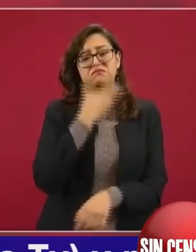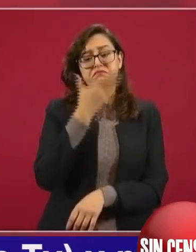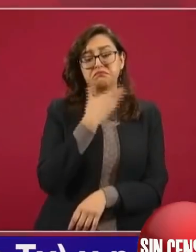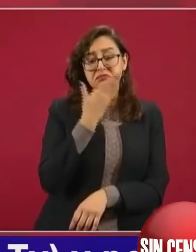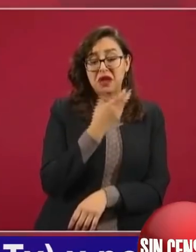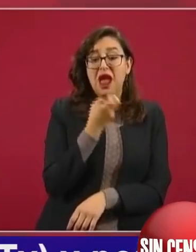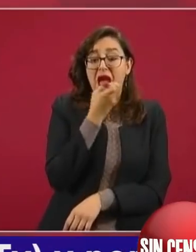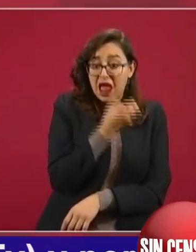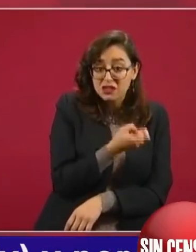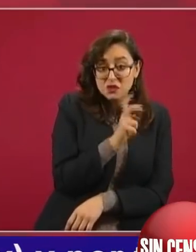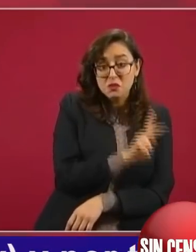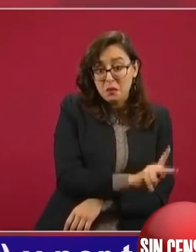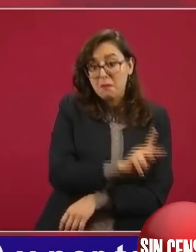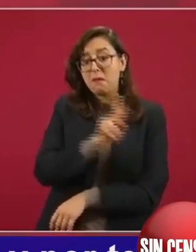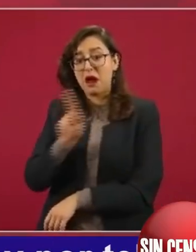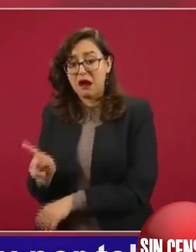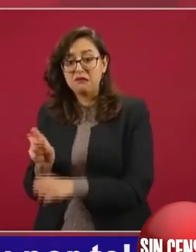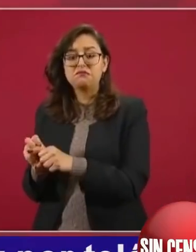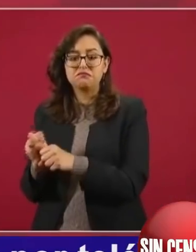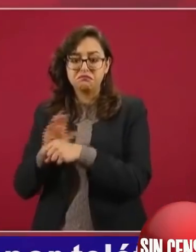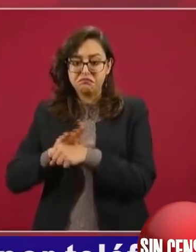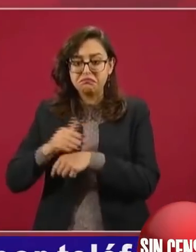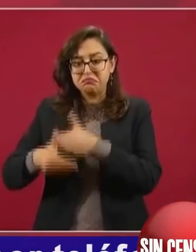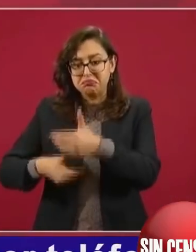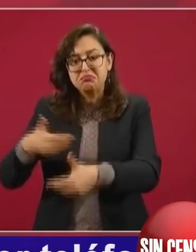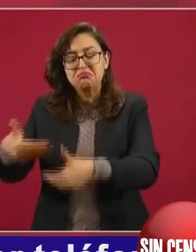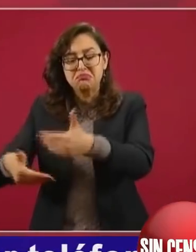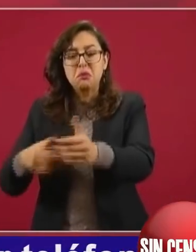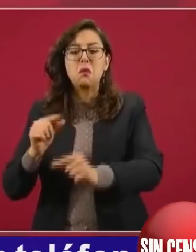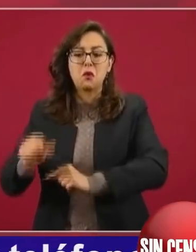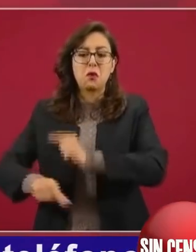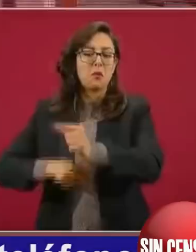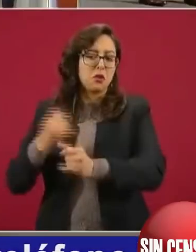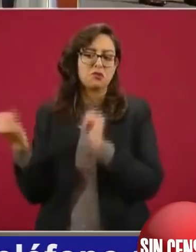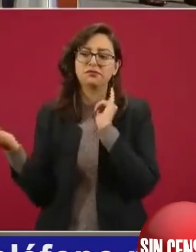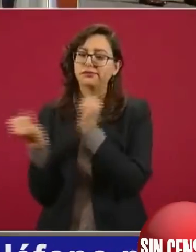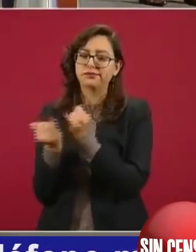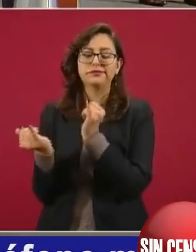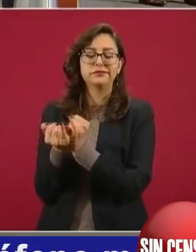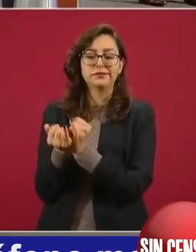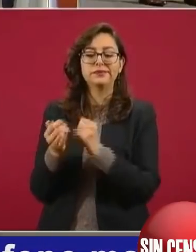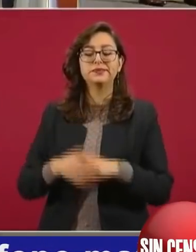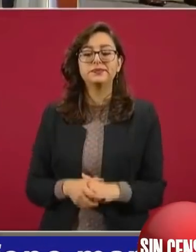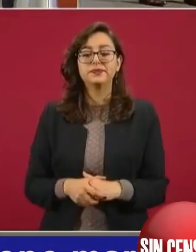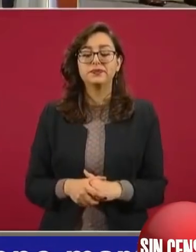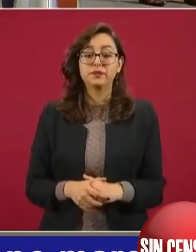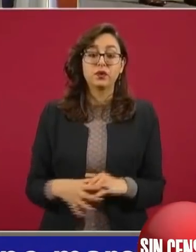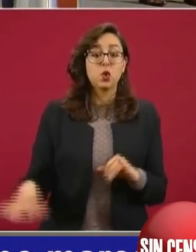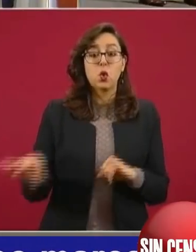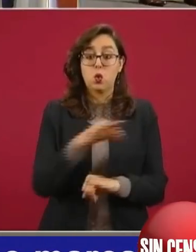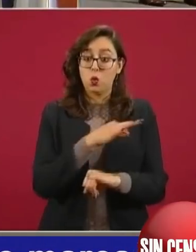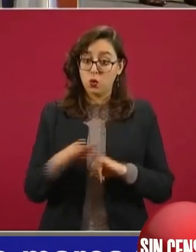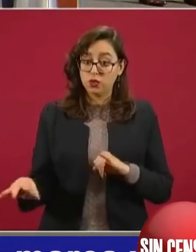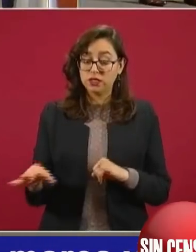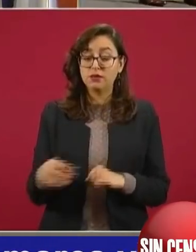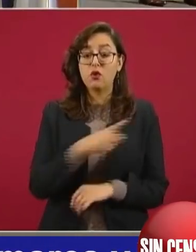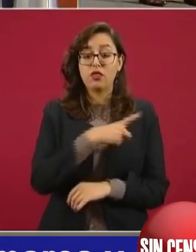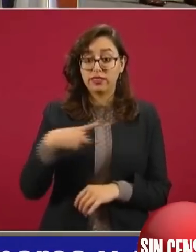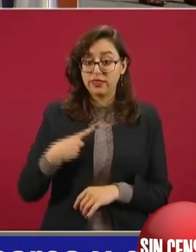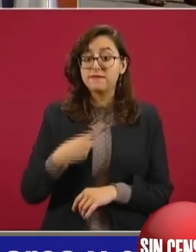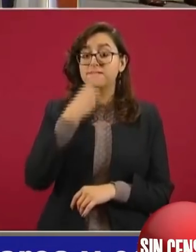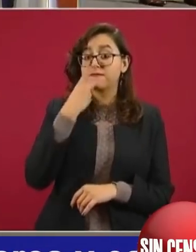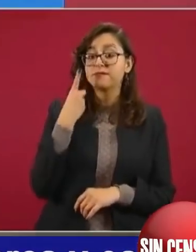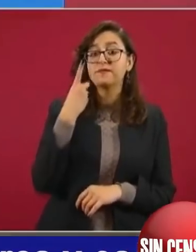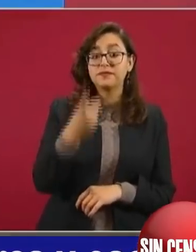COVID-19. En ese sentido, y termino este comentario antes de pasar a las gráficas, es importante que durante